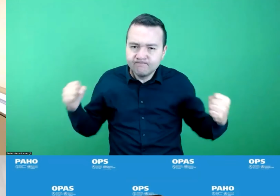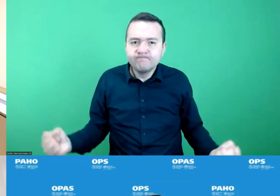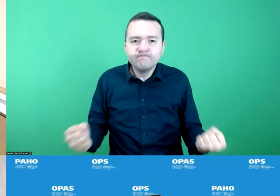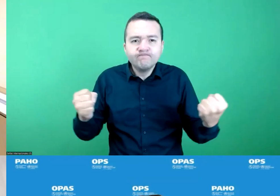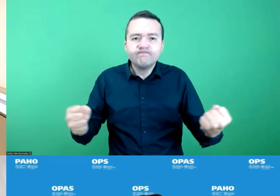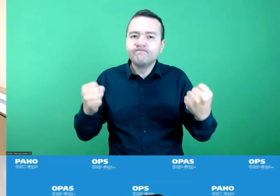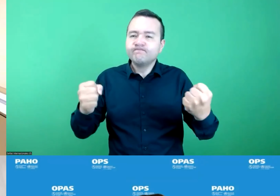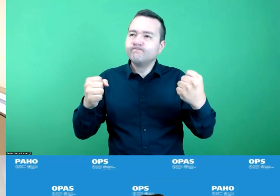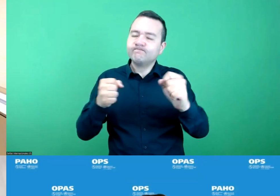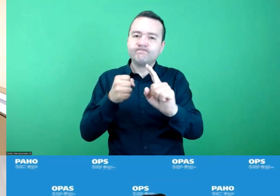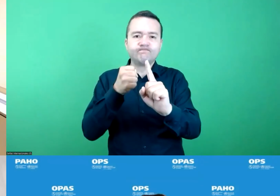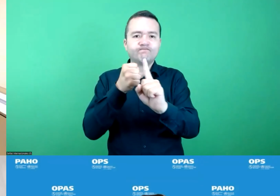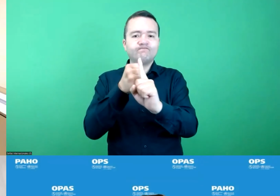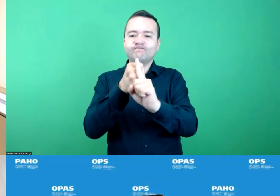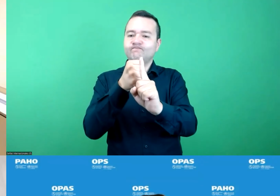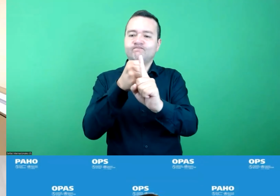momento.